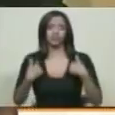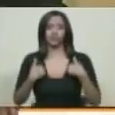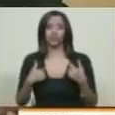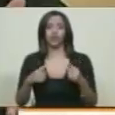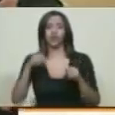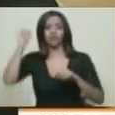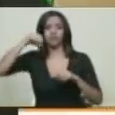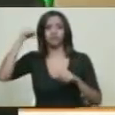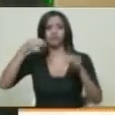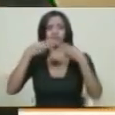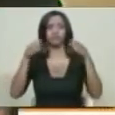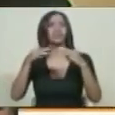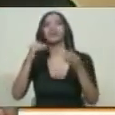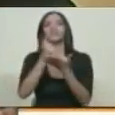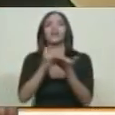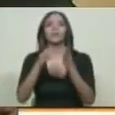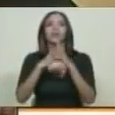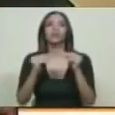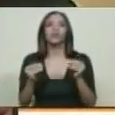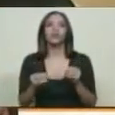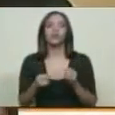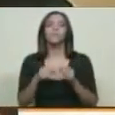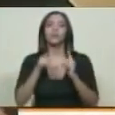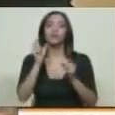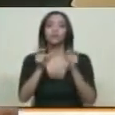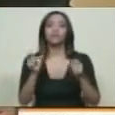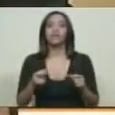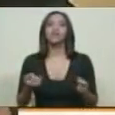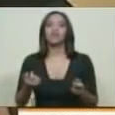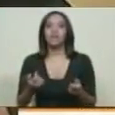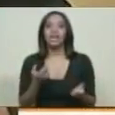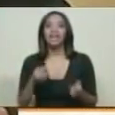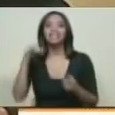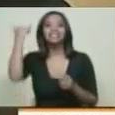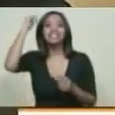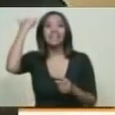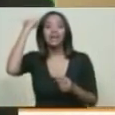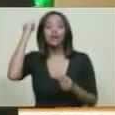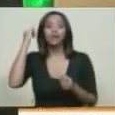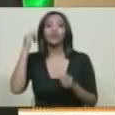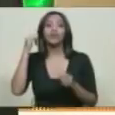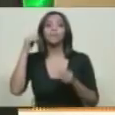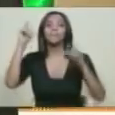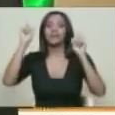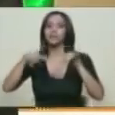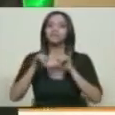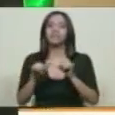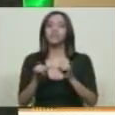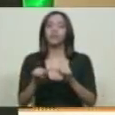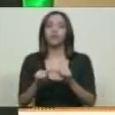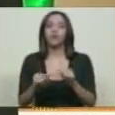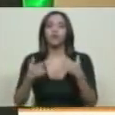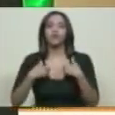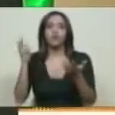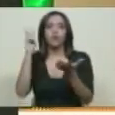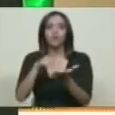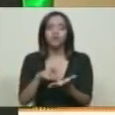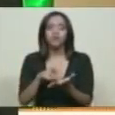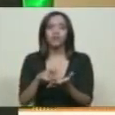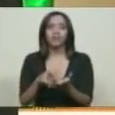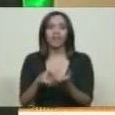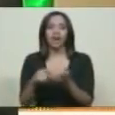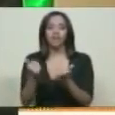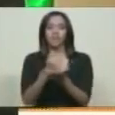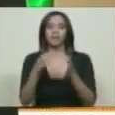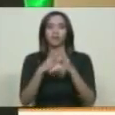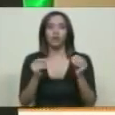bueno, recibí todo tipo de insultos, tal, pero también un montón de gente que decía, yo en Yaracuy está pasando lo mismo. Yo ese día fui a un Farmatodo porque